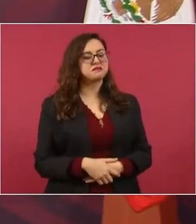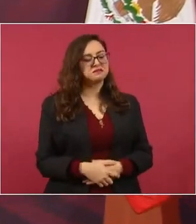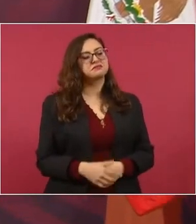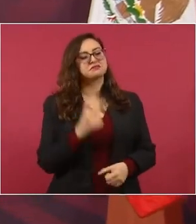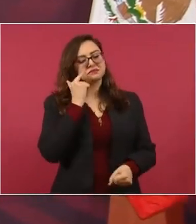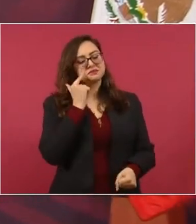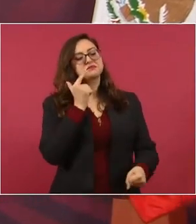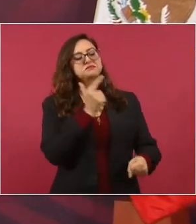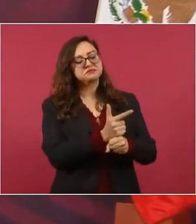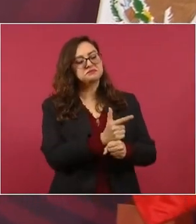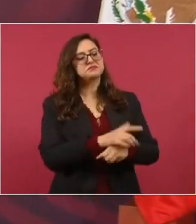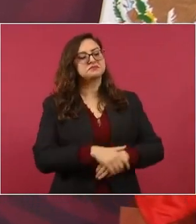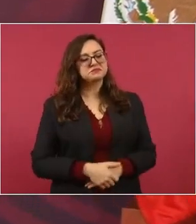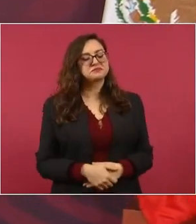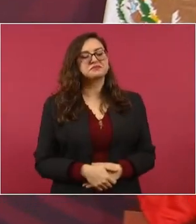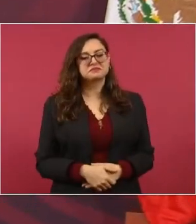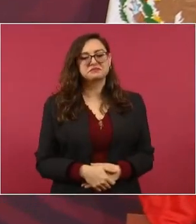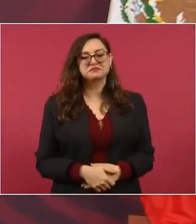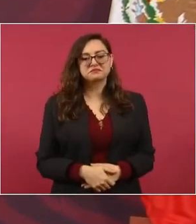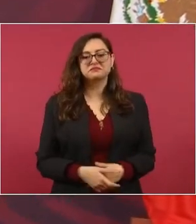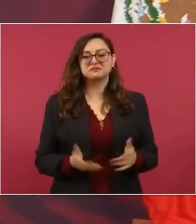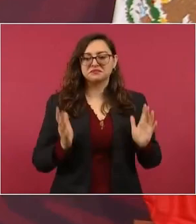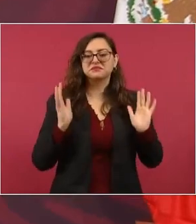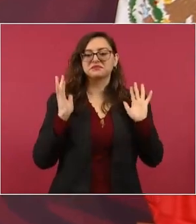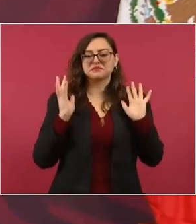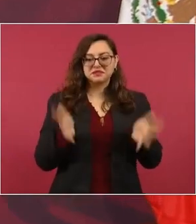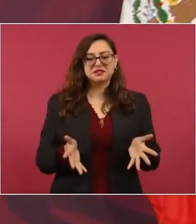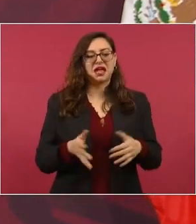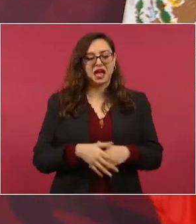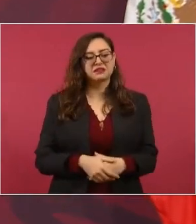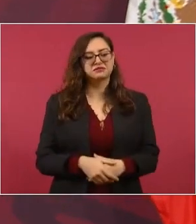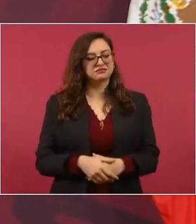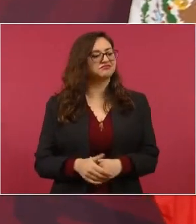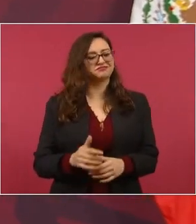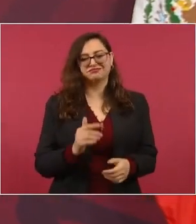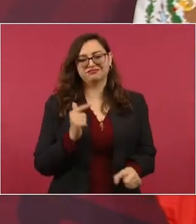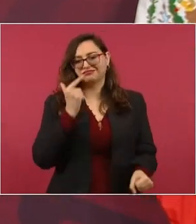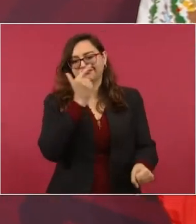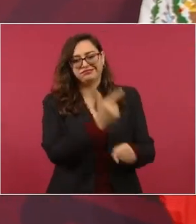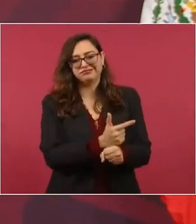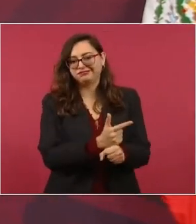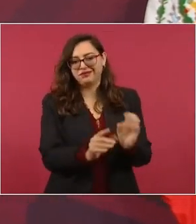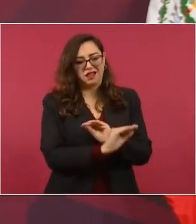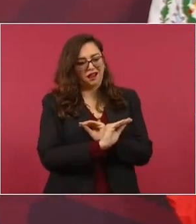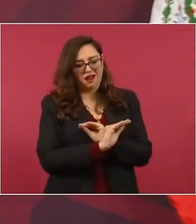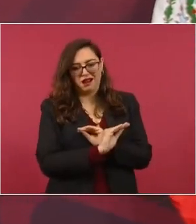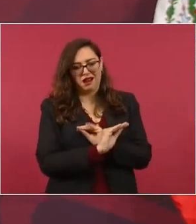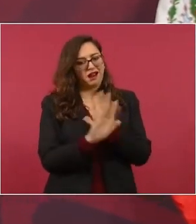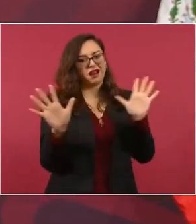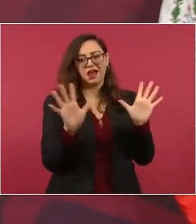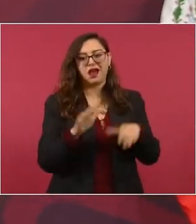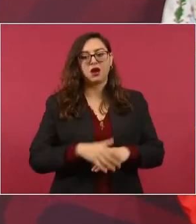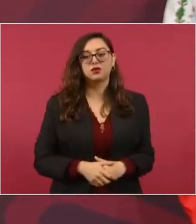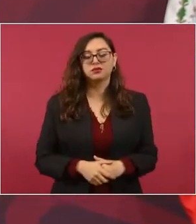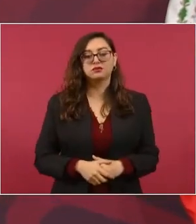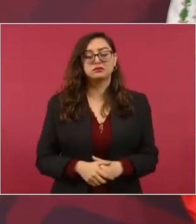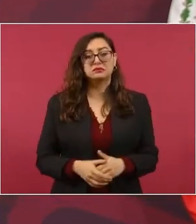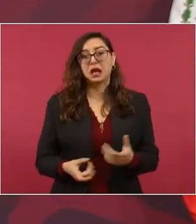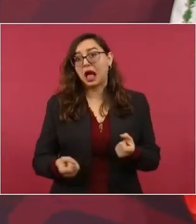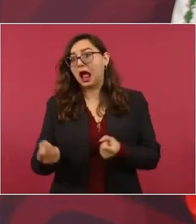insensatos que quieren que